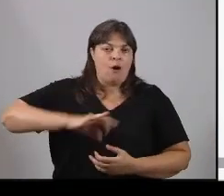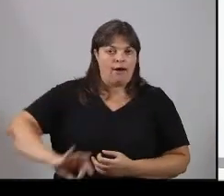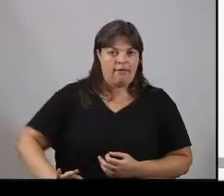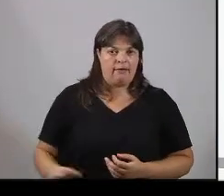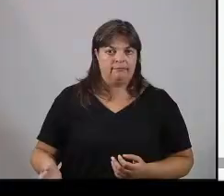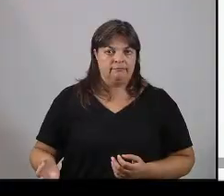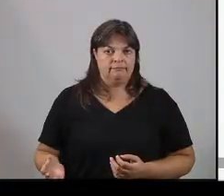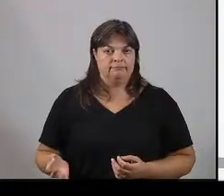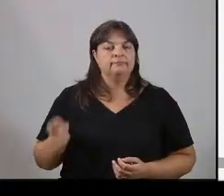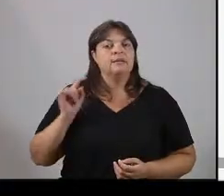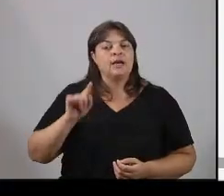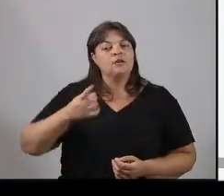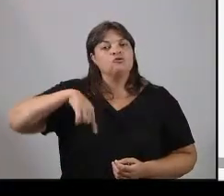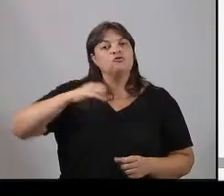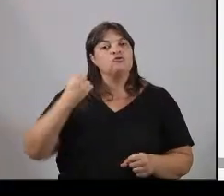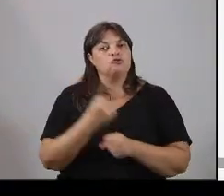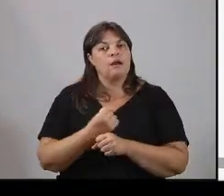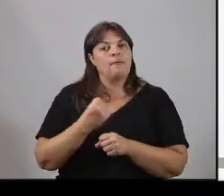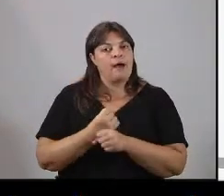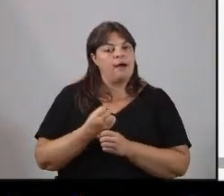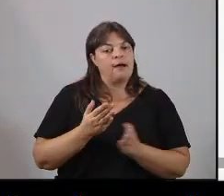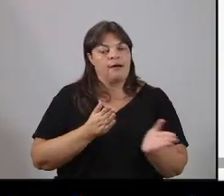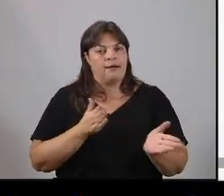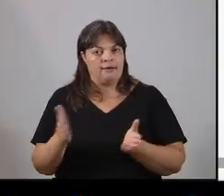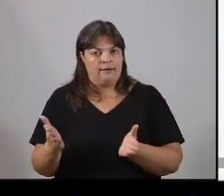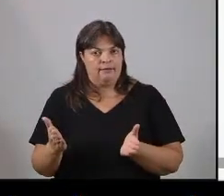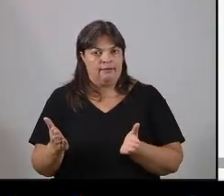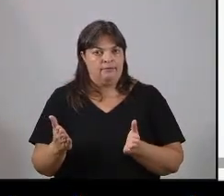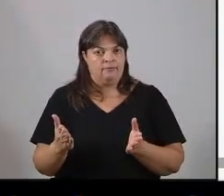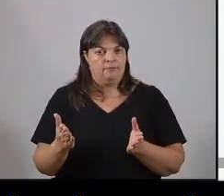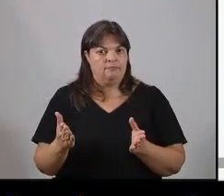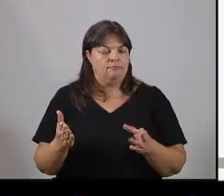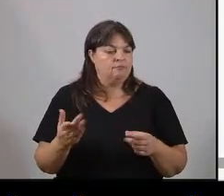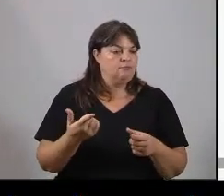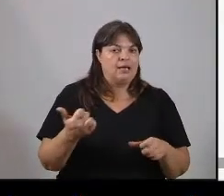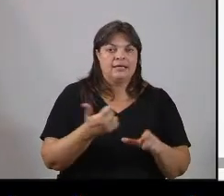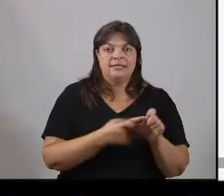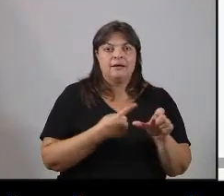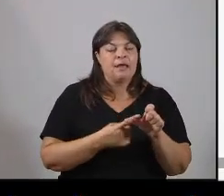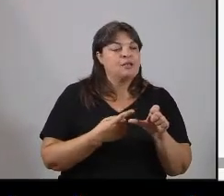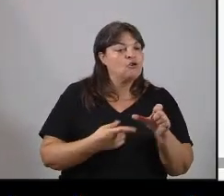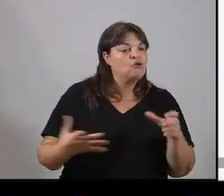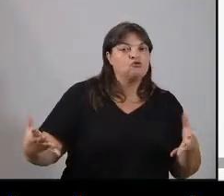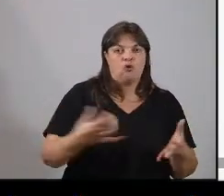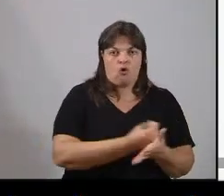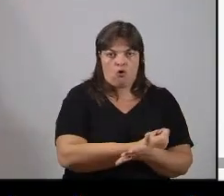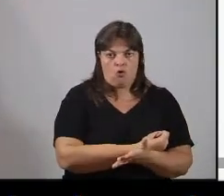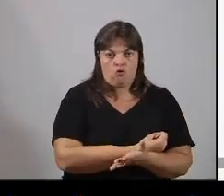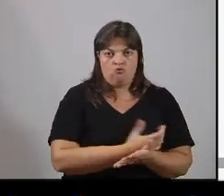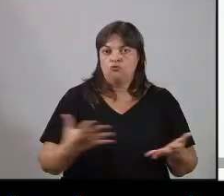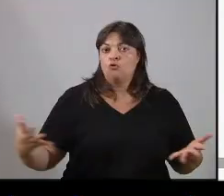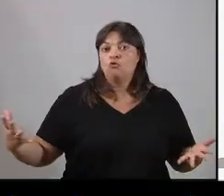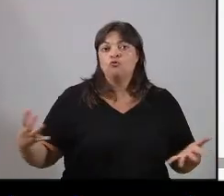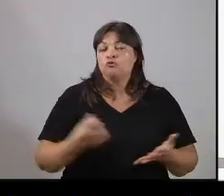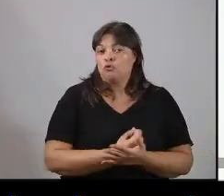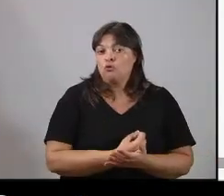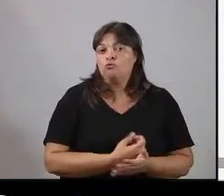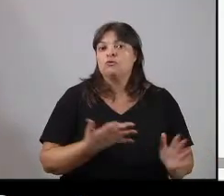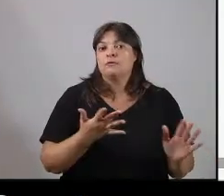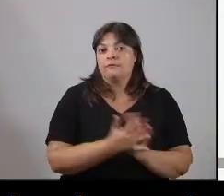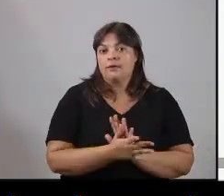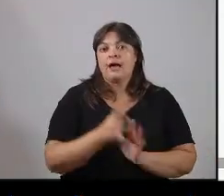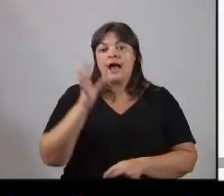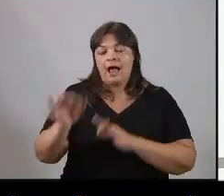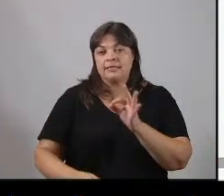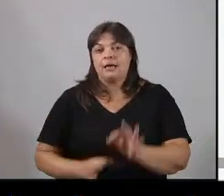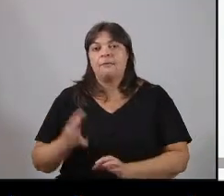Y ahí es en lo que vamos a trabajar. Socios los extremeños, todos todos. Y todos ellos tienen representación en la